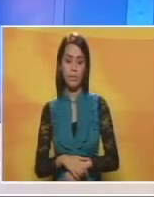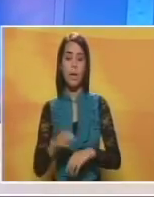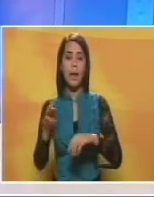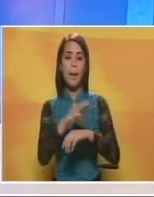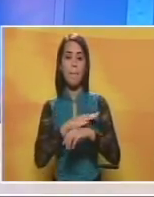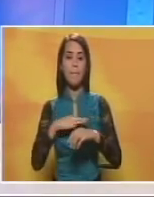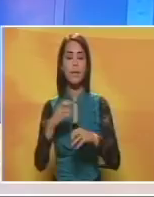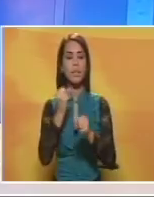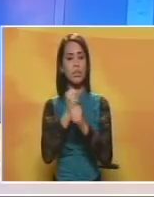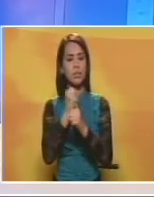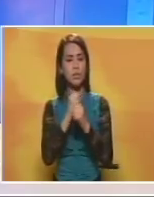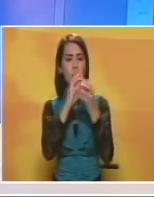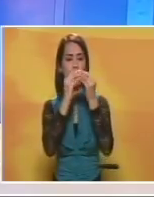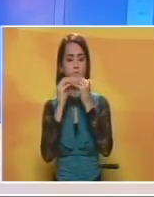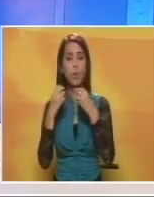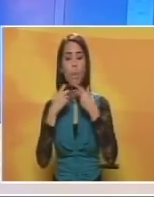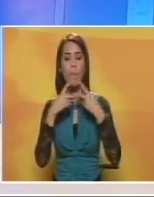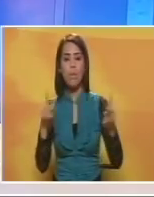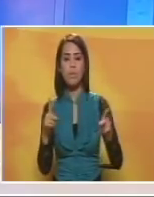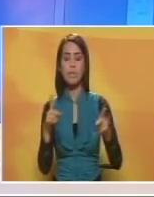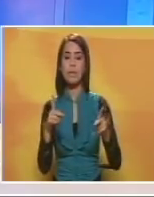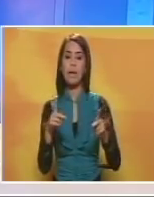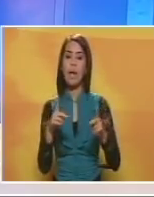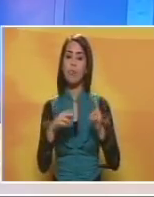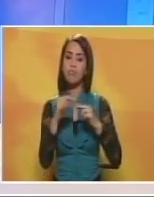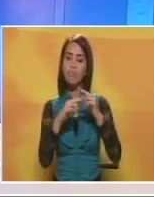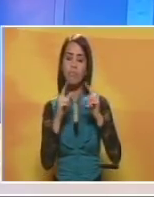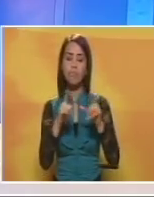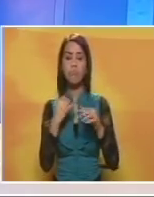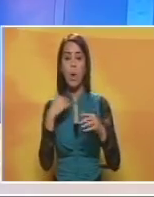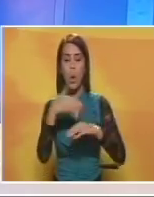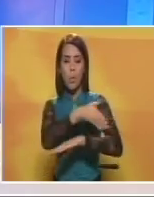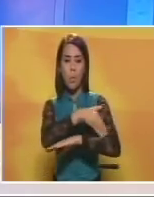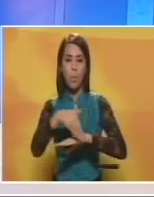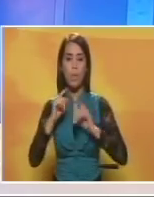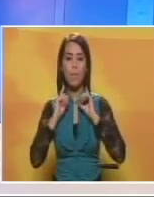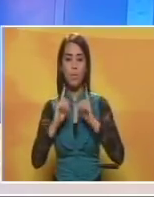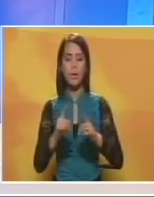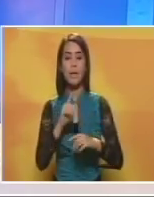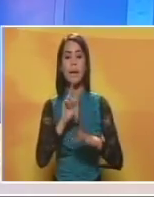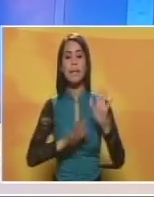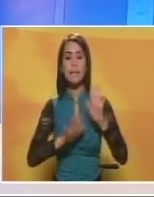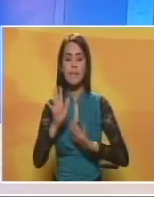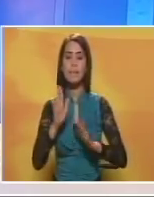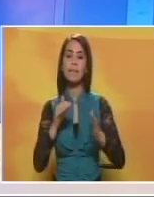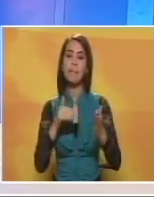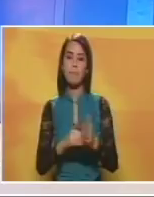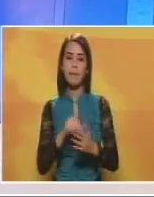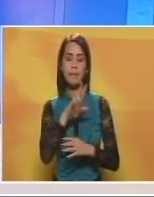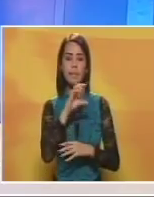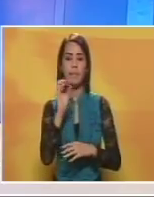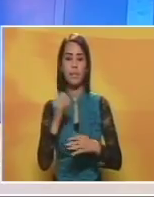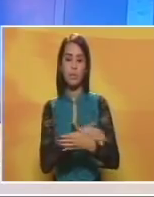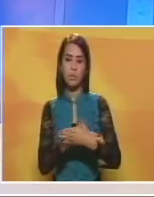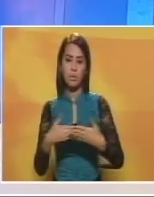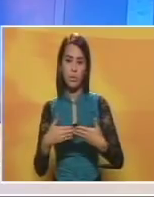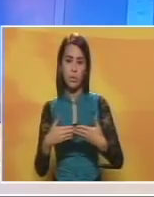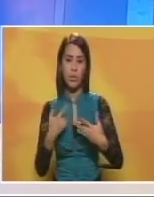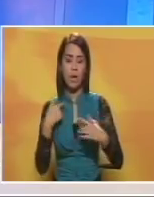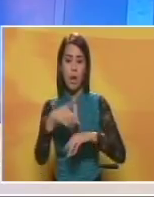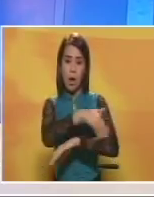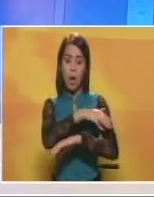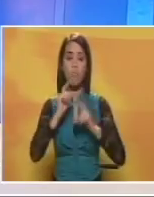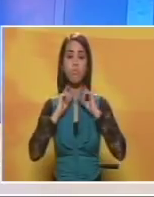ministro de Obras Públicas, César Salazar Coll, inaugura otra solución vial en Caracas con una inversión de 15.300 millones que comprende el tramo principal de la